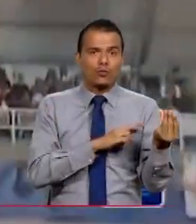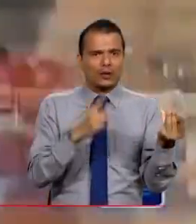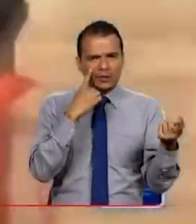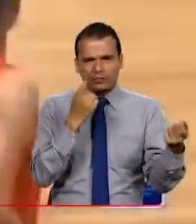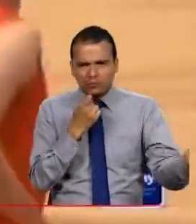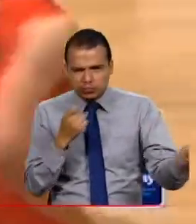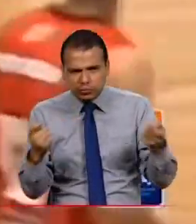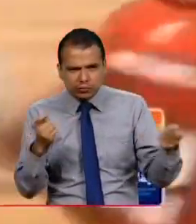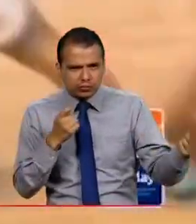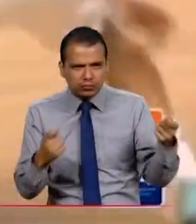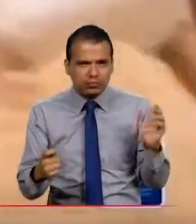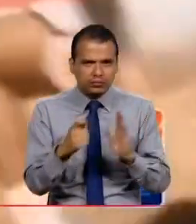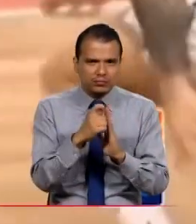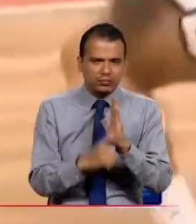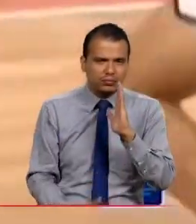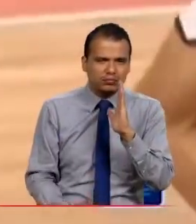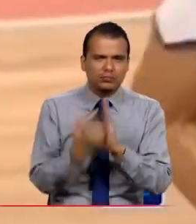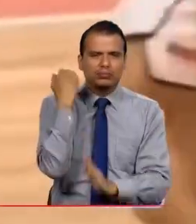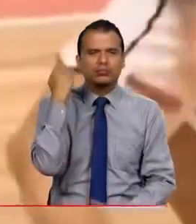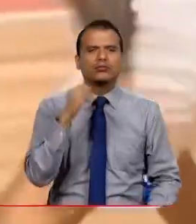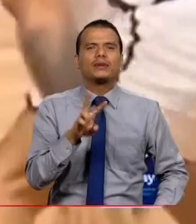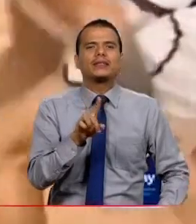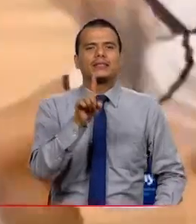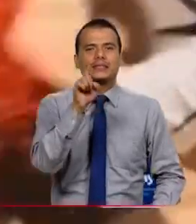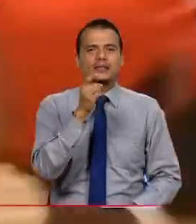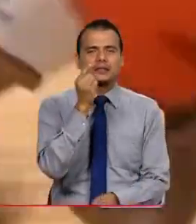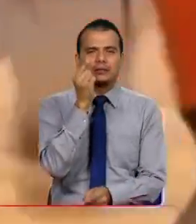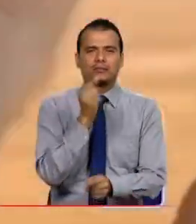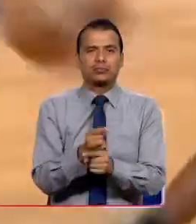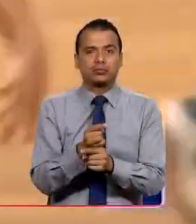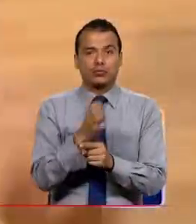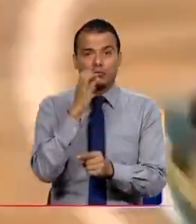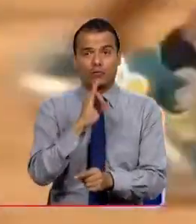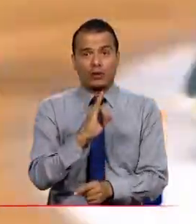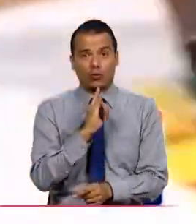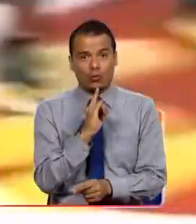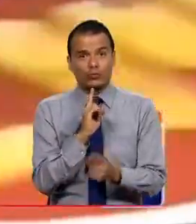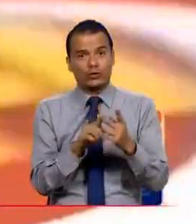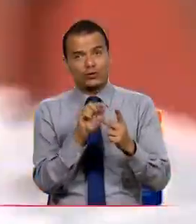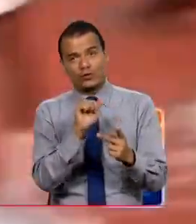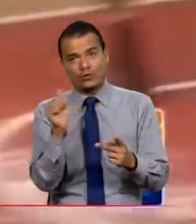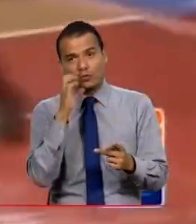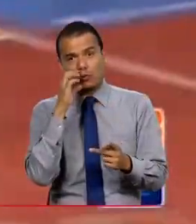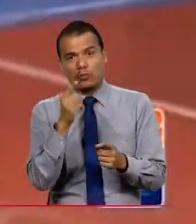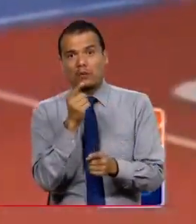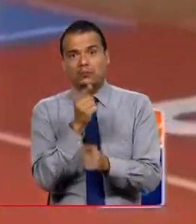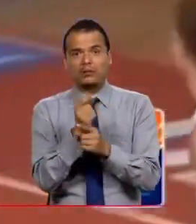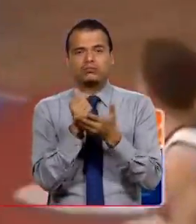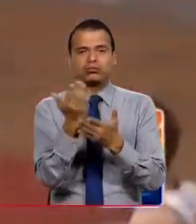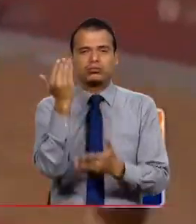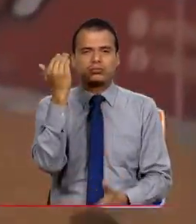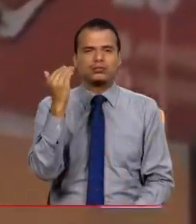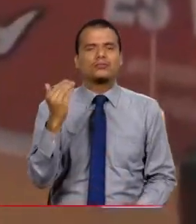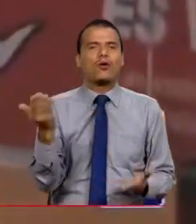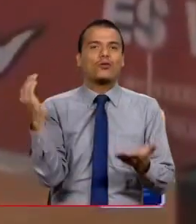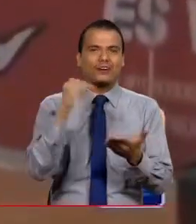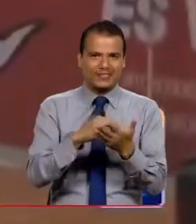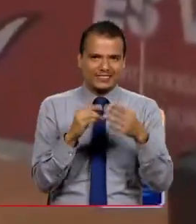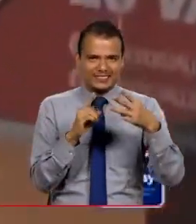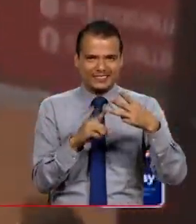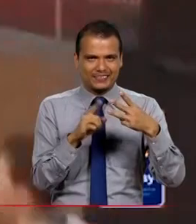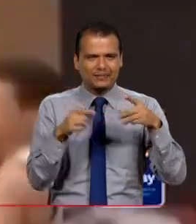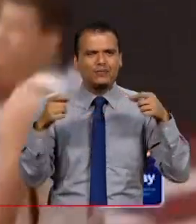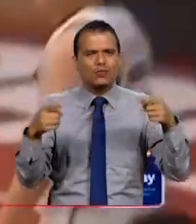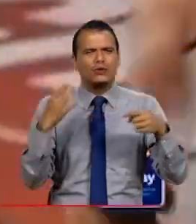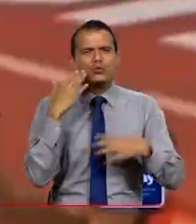postre que trajeron de búcaros gani lawal El estadounidense fueron totalmente clave el tercer juego atención será